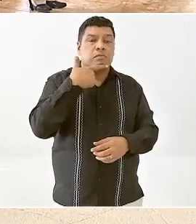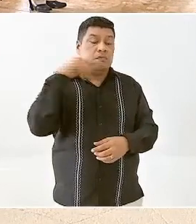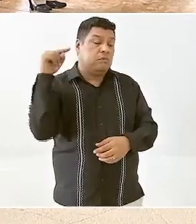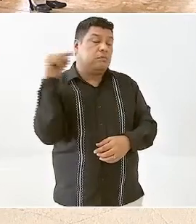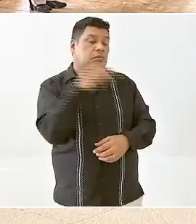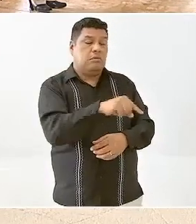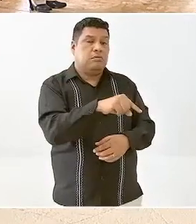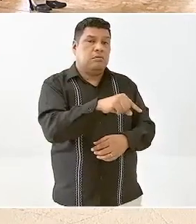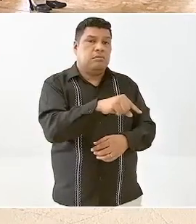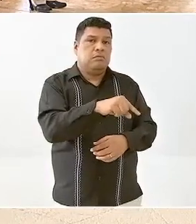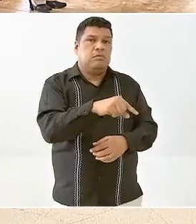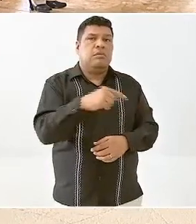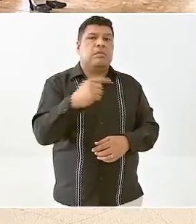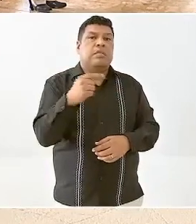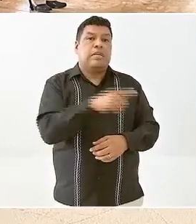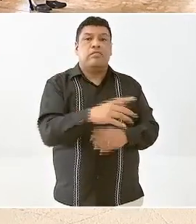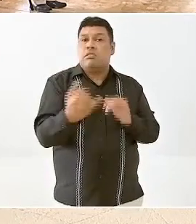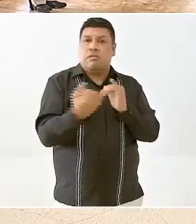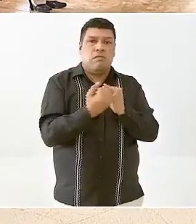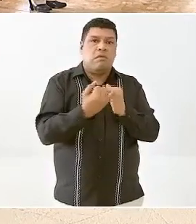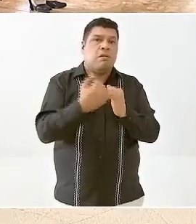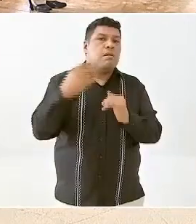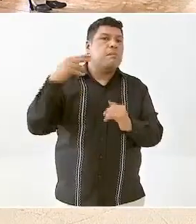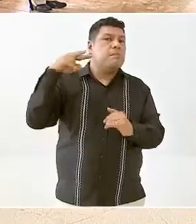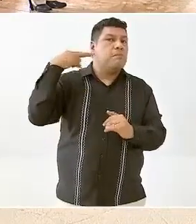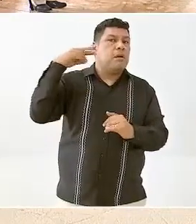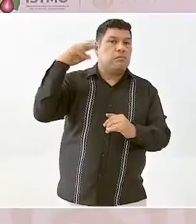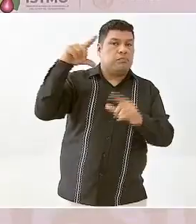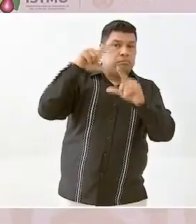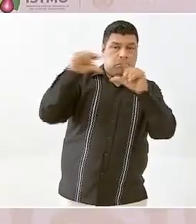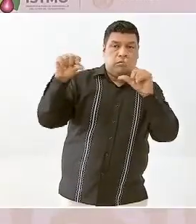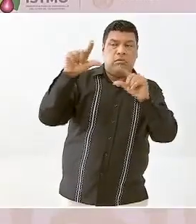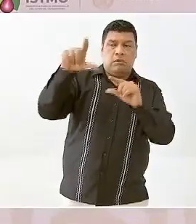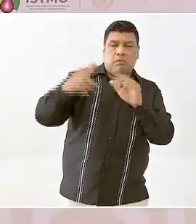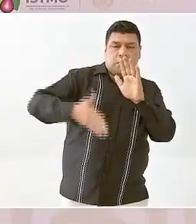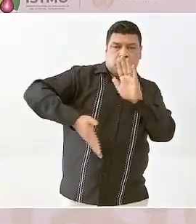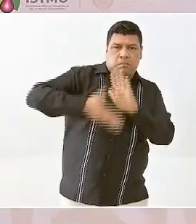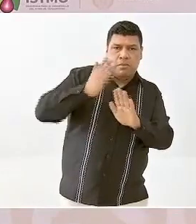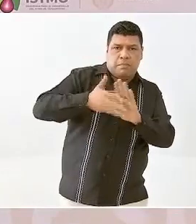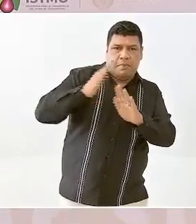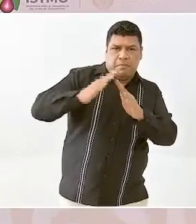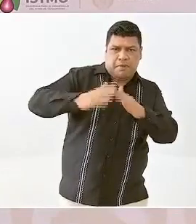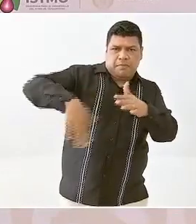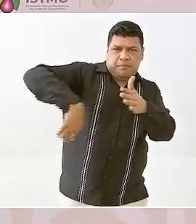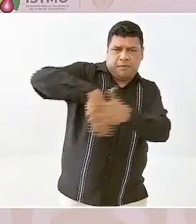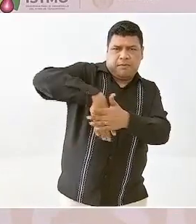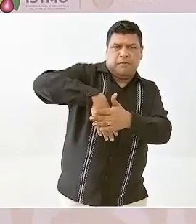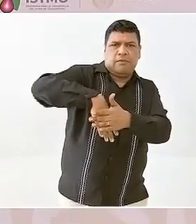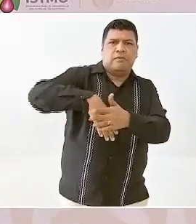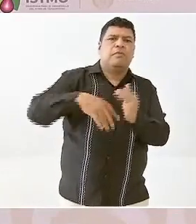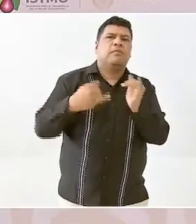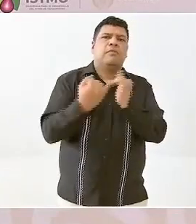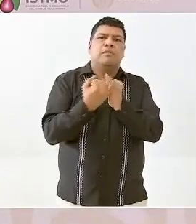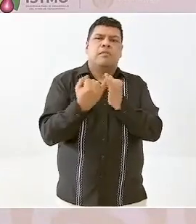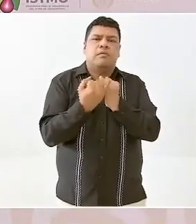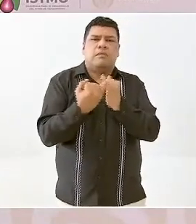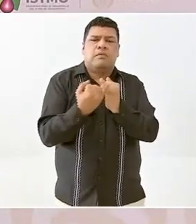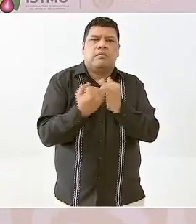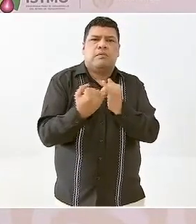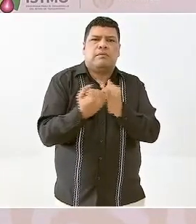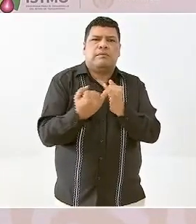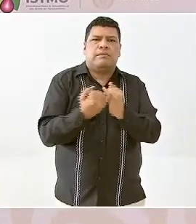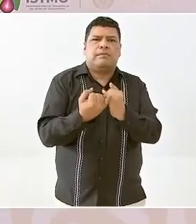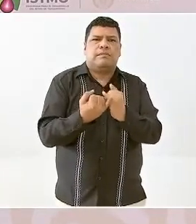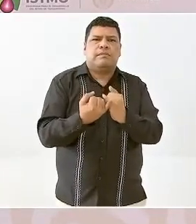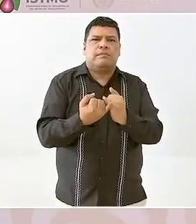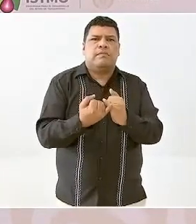construyó el puerto de Veracruz y construyó la obra del